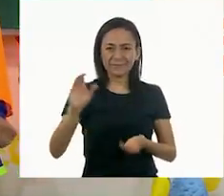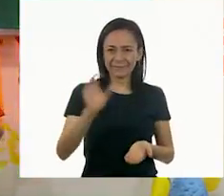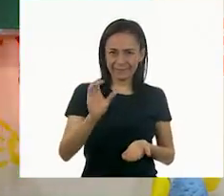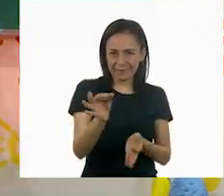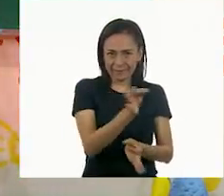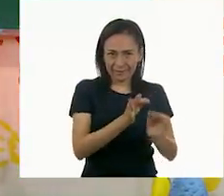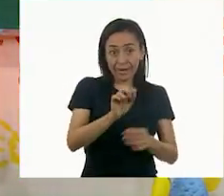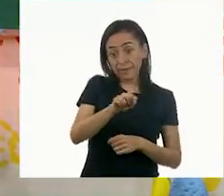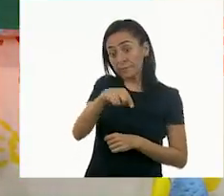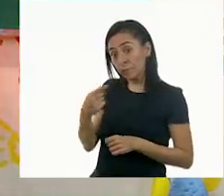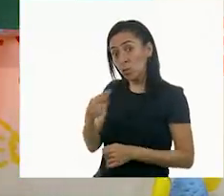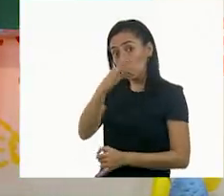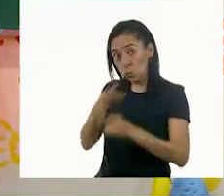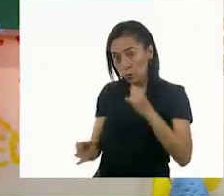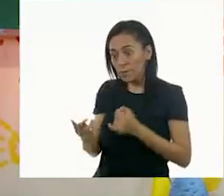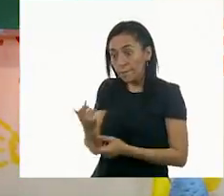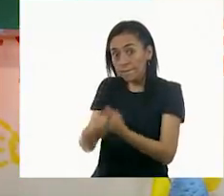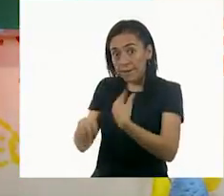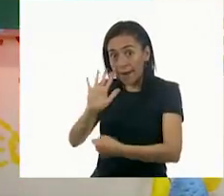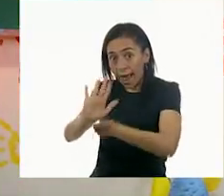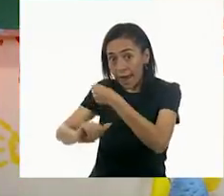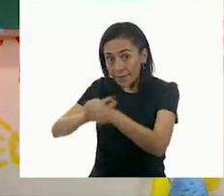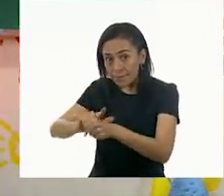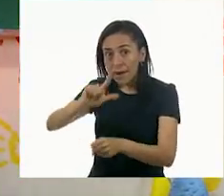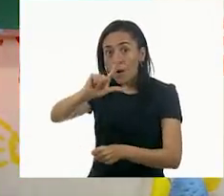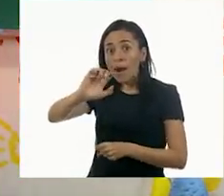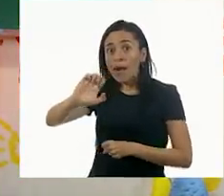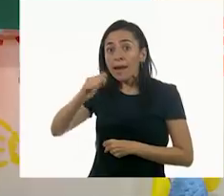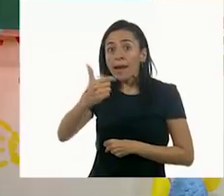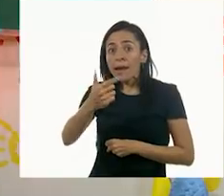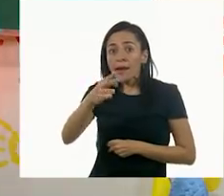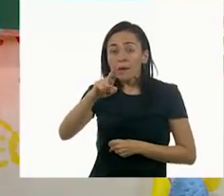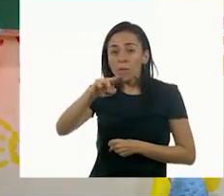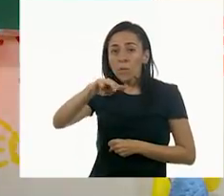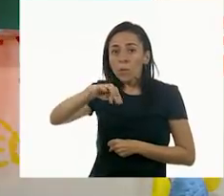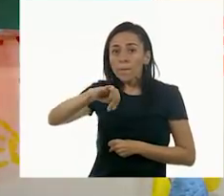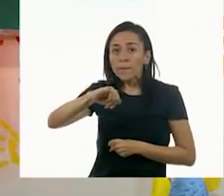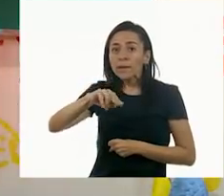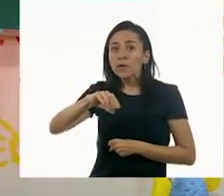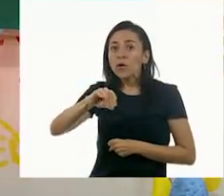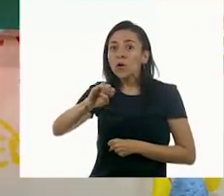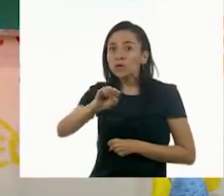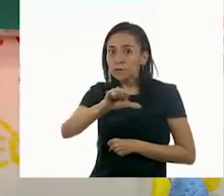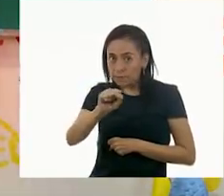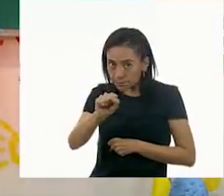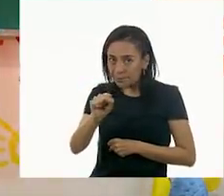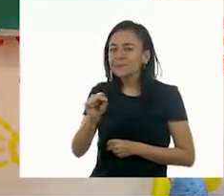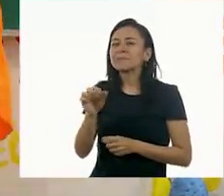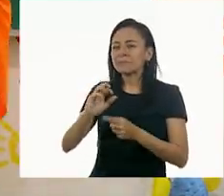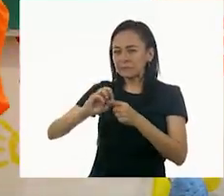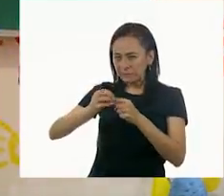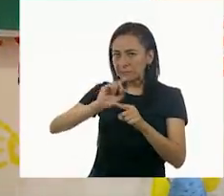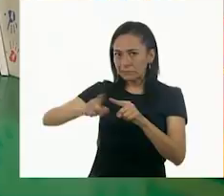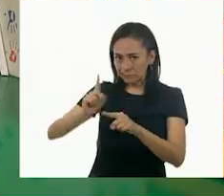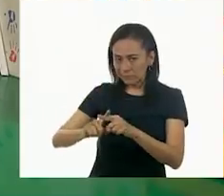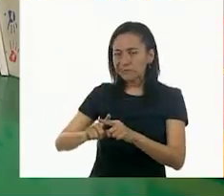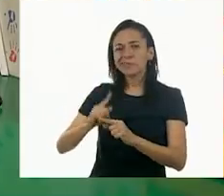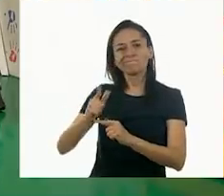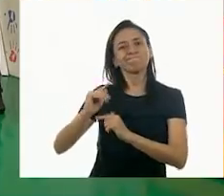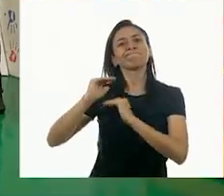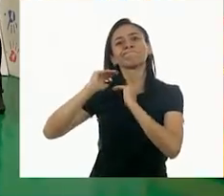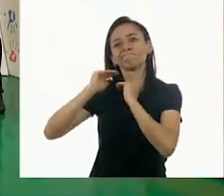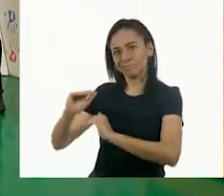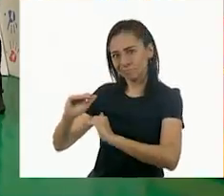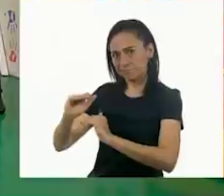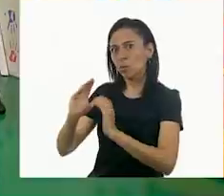las leguminosas, los debemos de comer de manera limitada. Lo más importante de todo esto, chicos, y